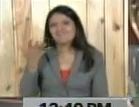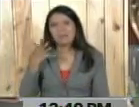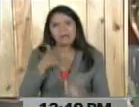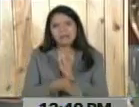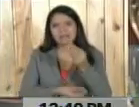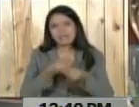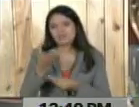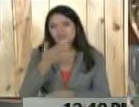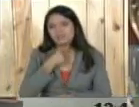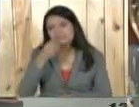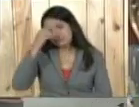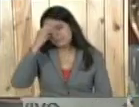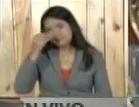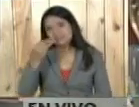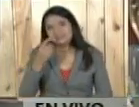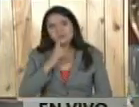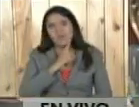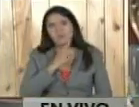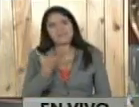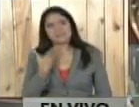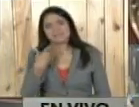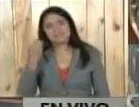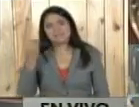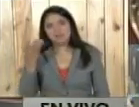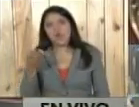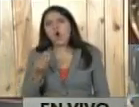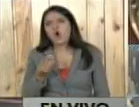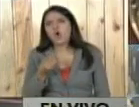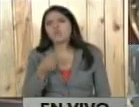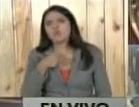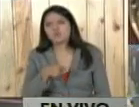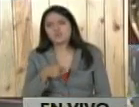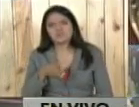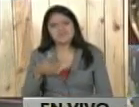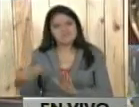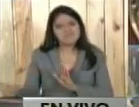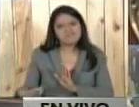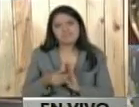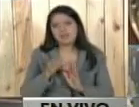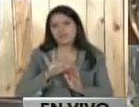hizo. ¿Cómo tú vas a pegarle a tu propia familia, vale?